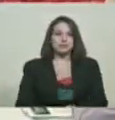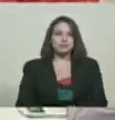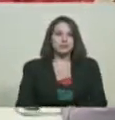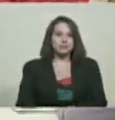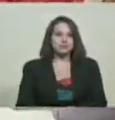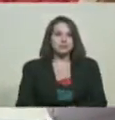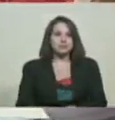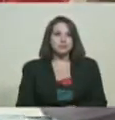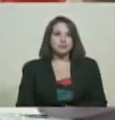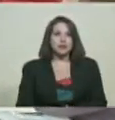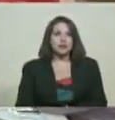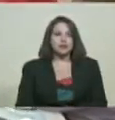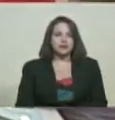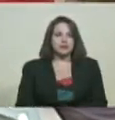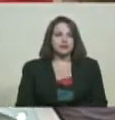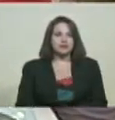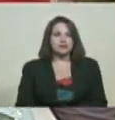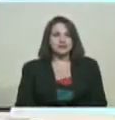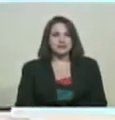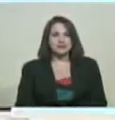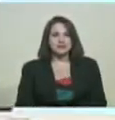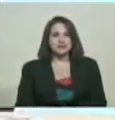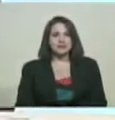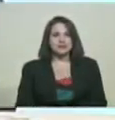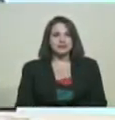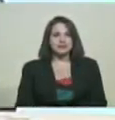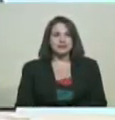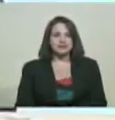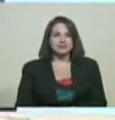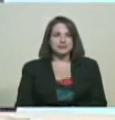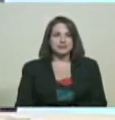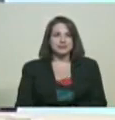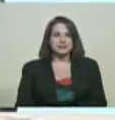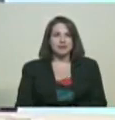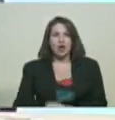cuba asediada atacada